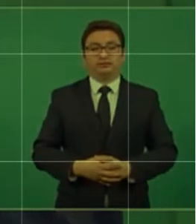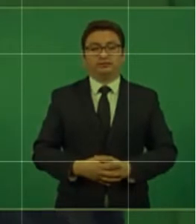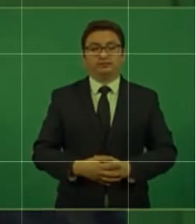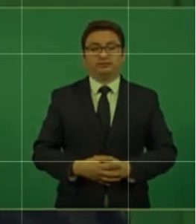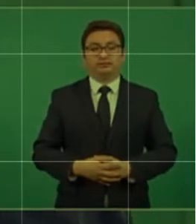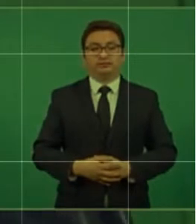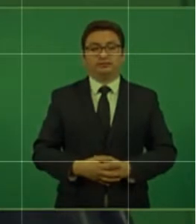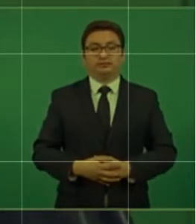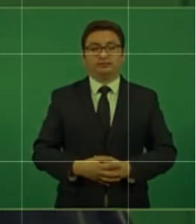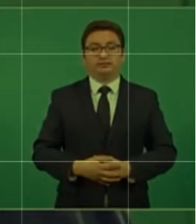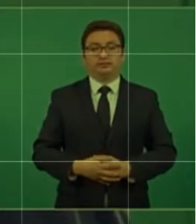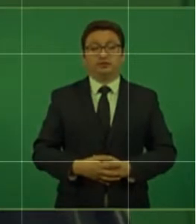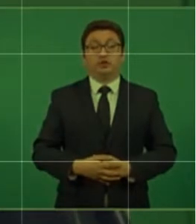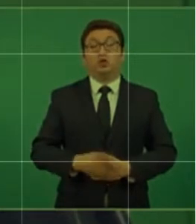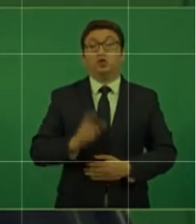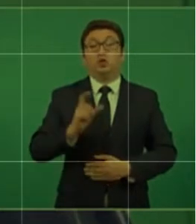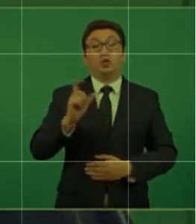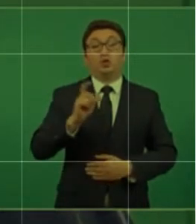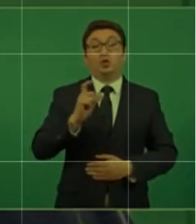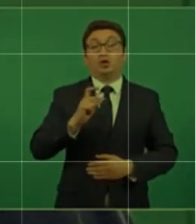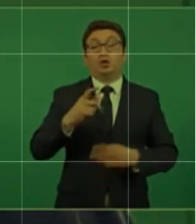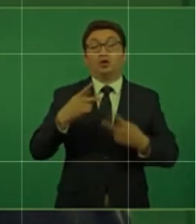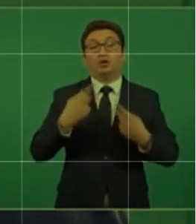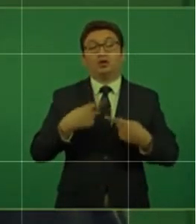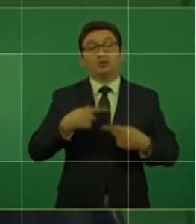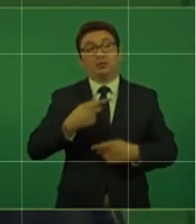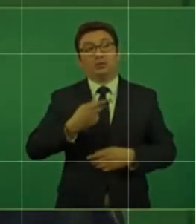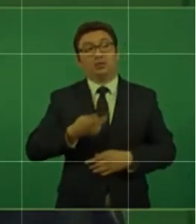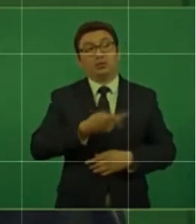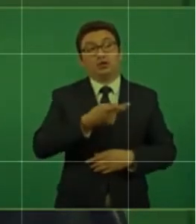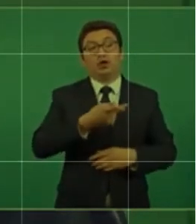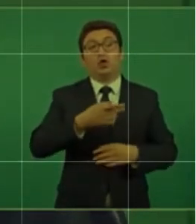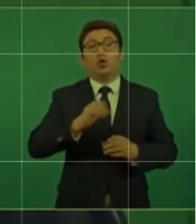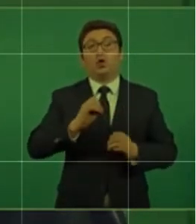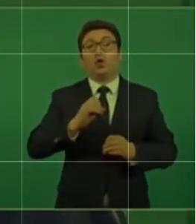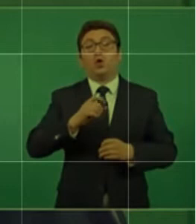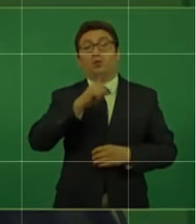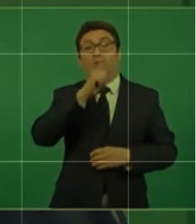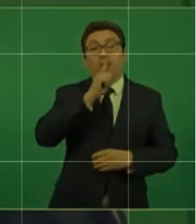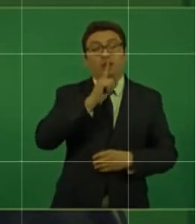a partir de la repetición de mentiras.